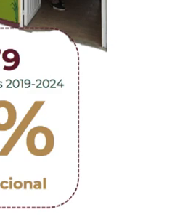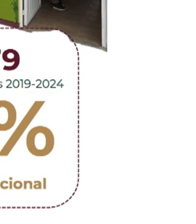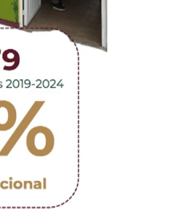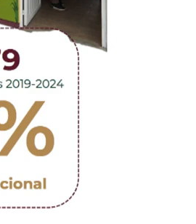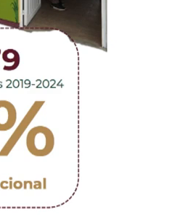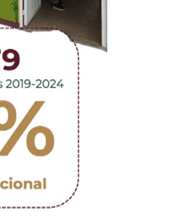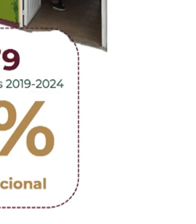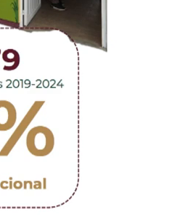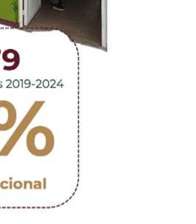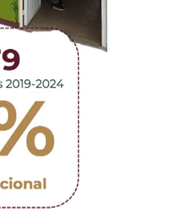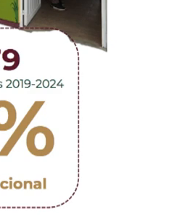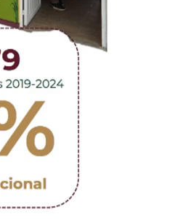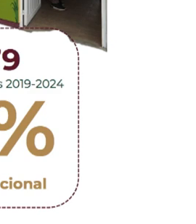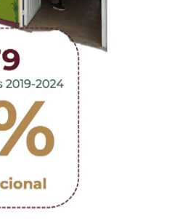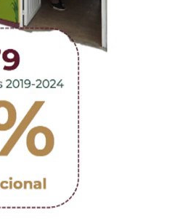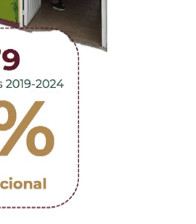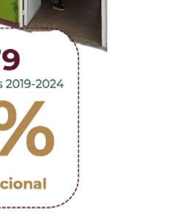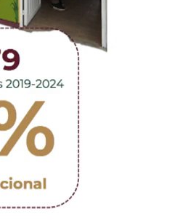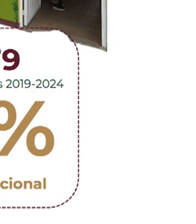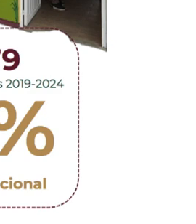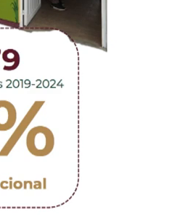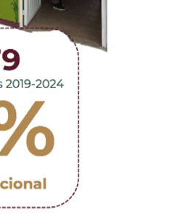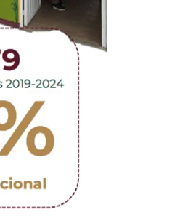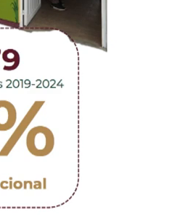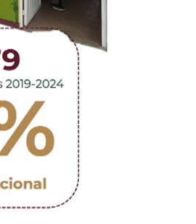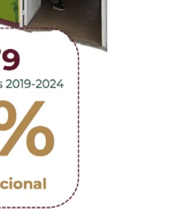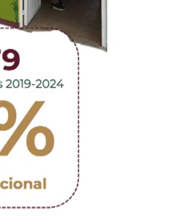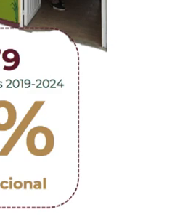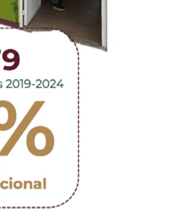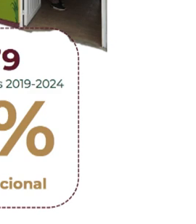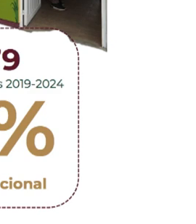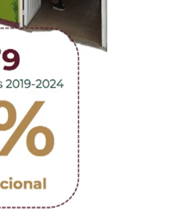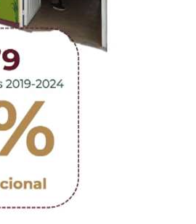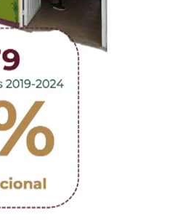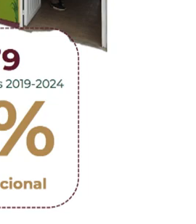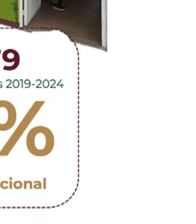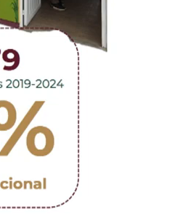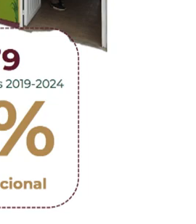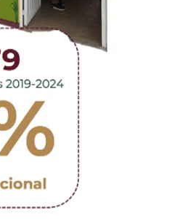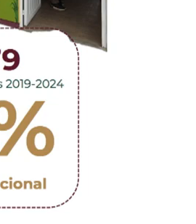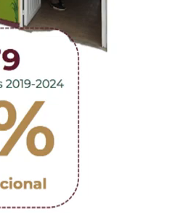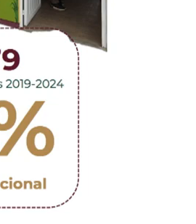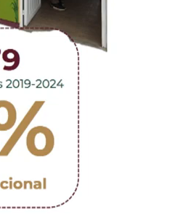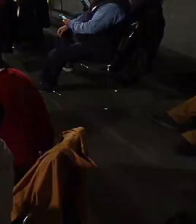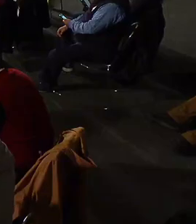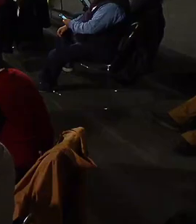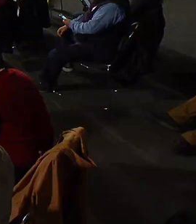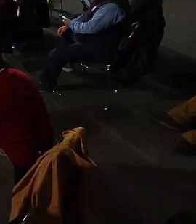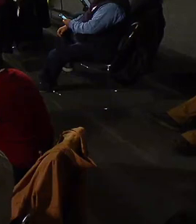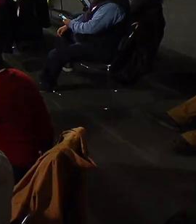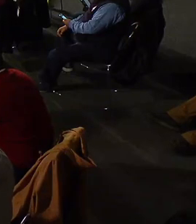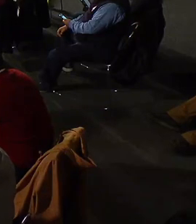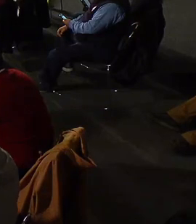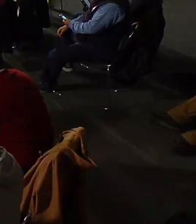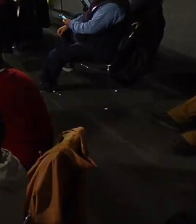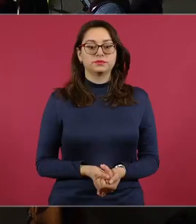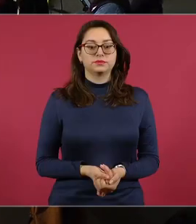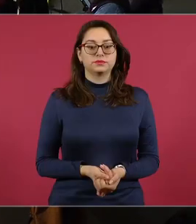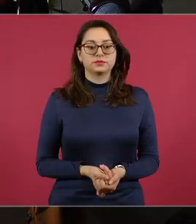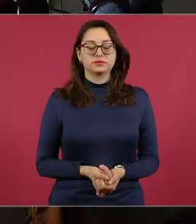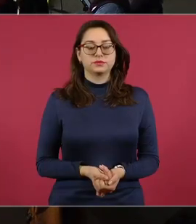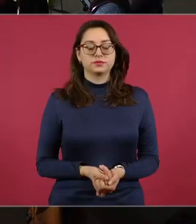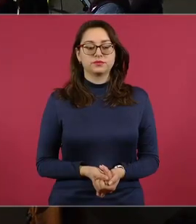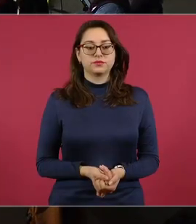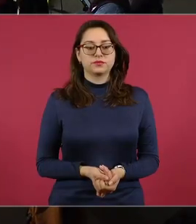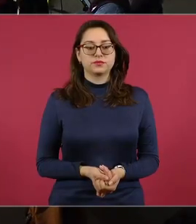histórica de 62.000 millones de pesos durante los 5 años de ejecución del programa. Y en relación con lo anterior, también